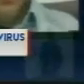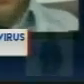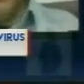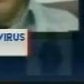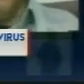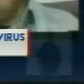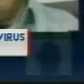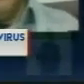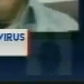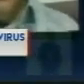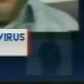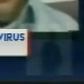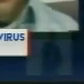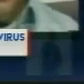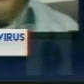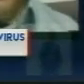varias provincias.